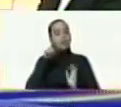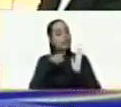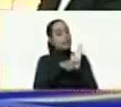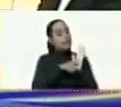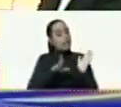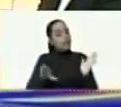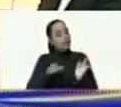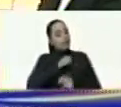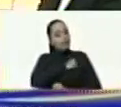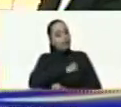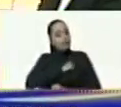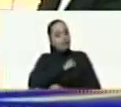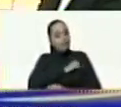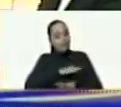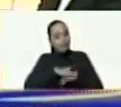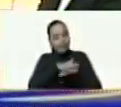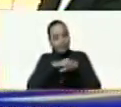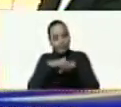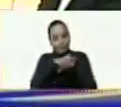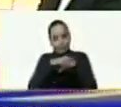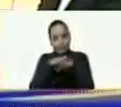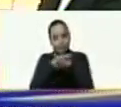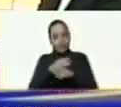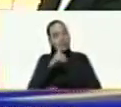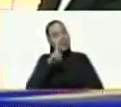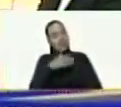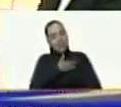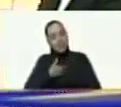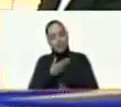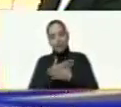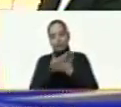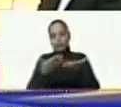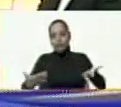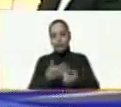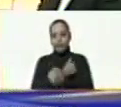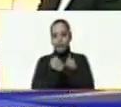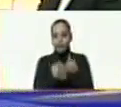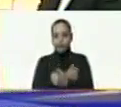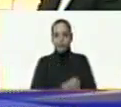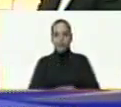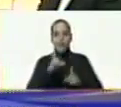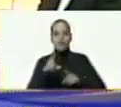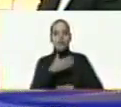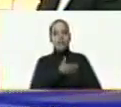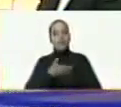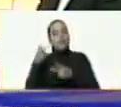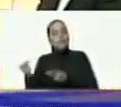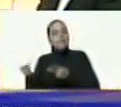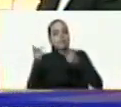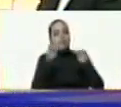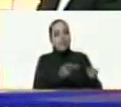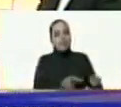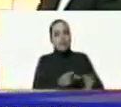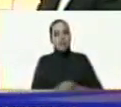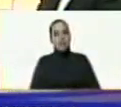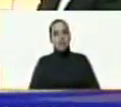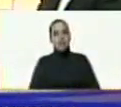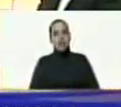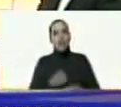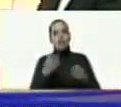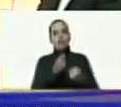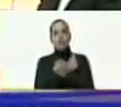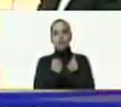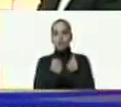antemano y les expreso mi cariño. También quiero que le demos una bienvenida de mucho